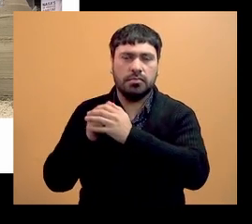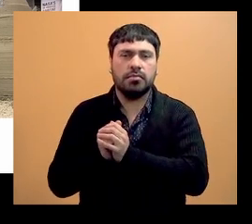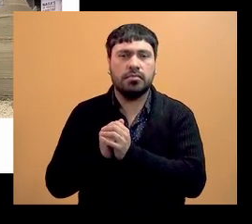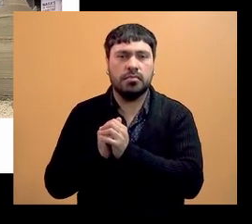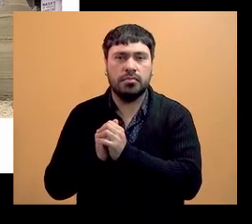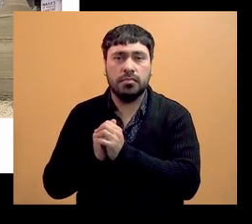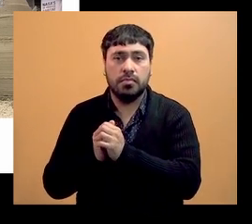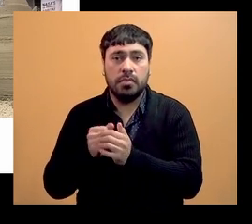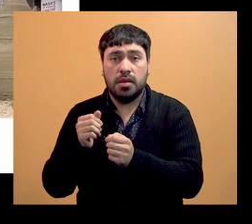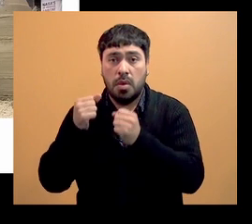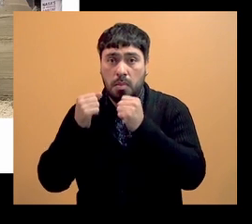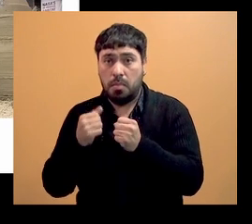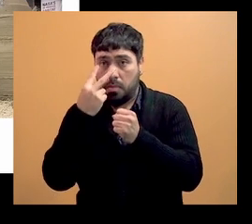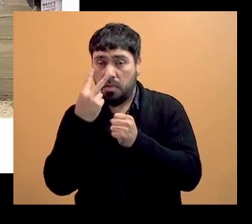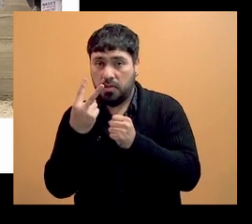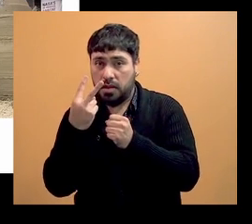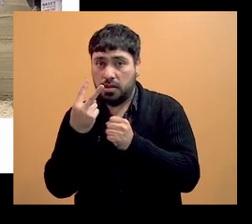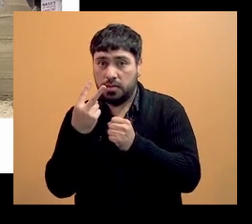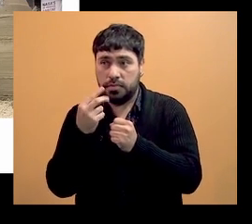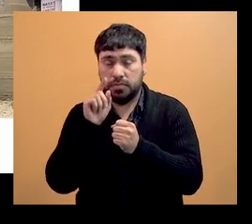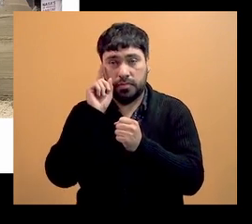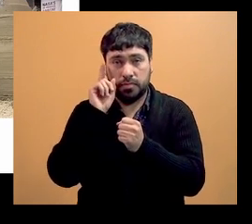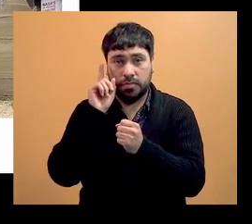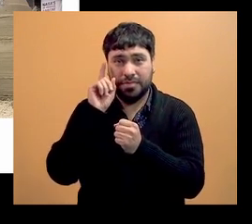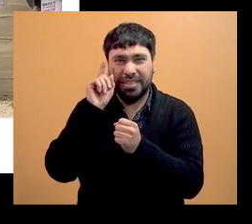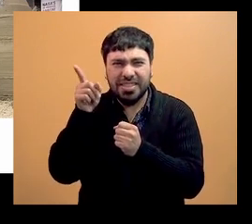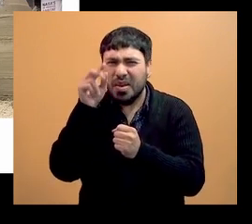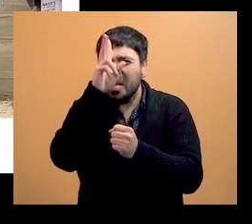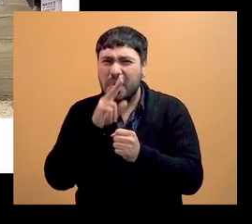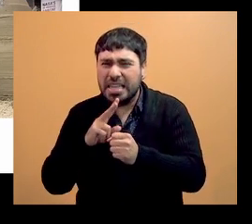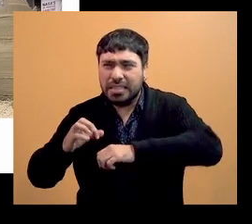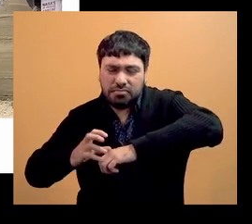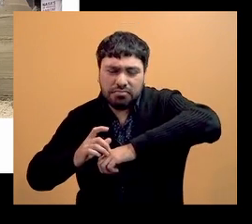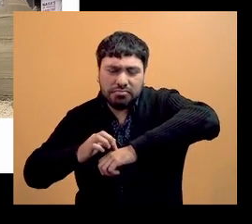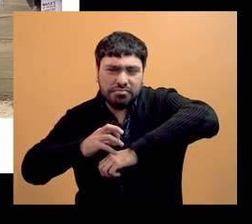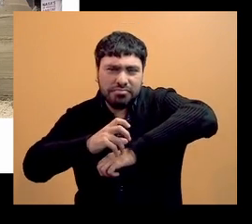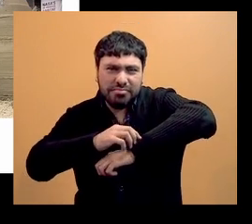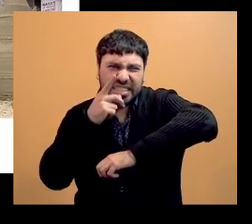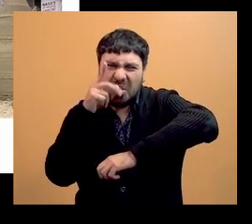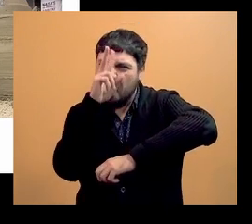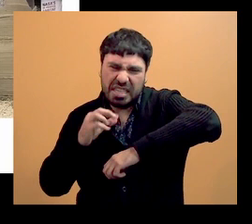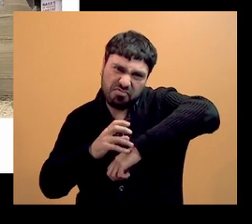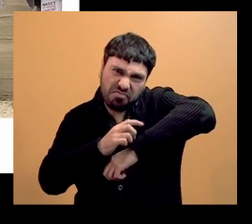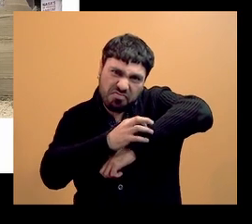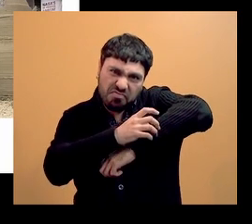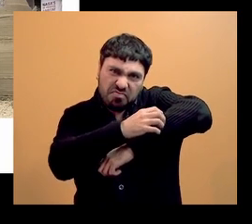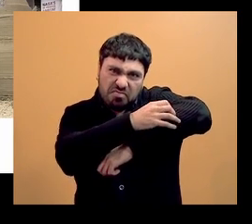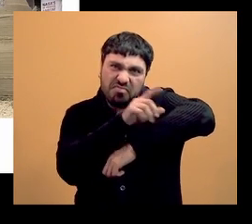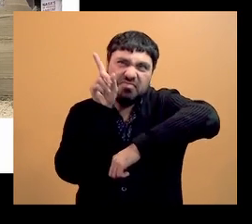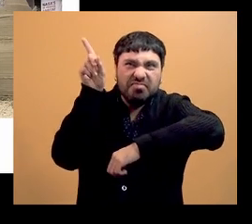en la derecha, en la parte superior, esa es una empresa que, esa cosa que parece una araña construyendo, en realidad es una especie de impresora